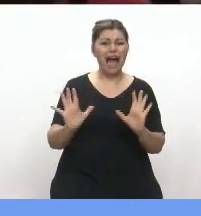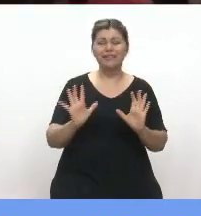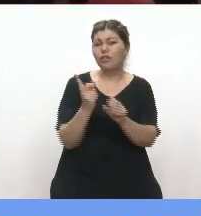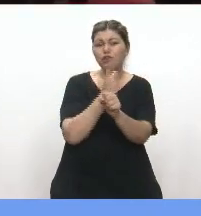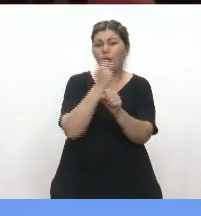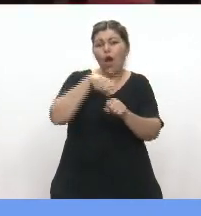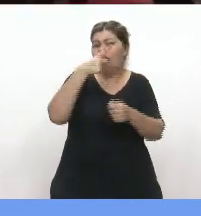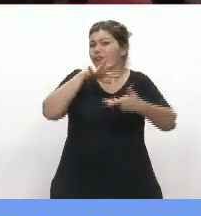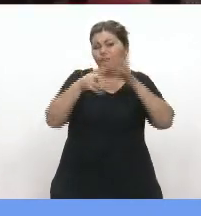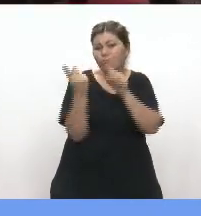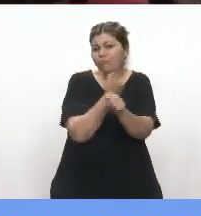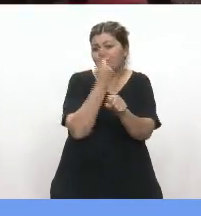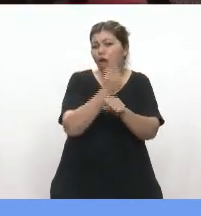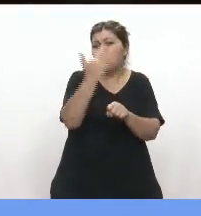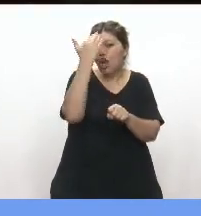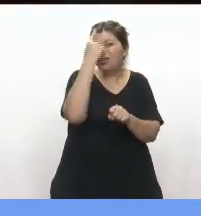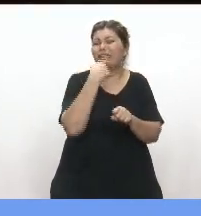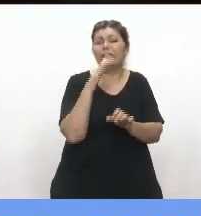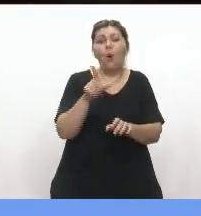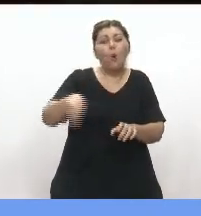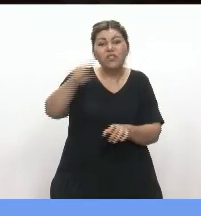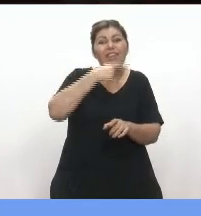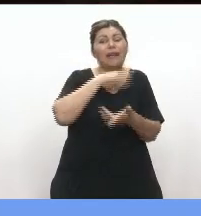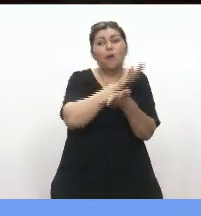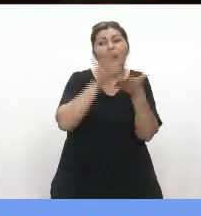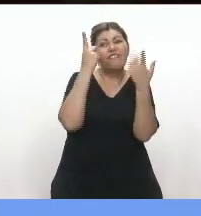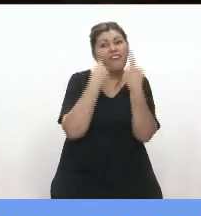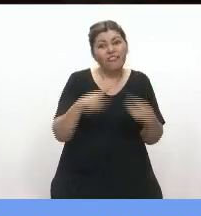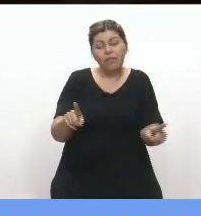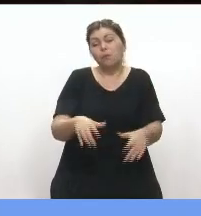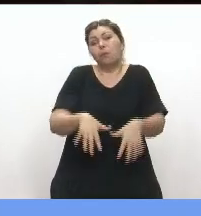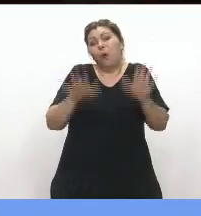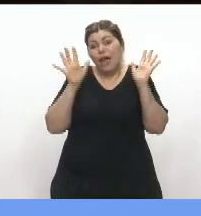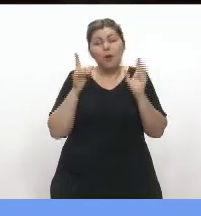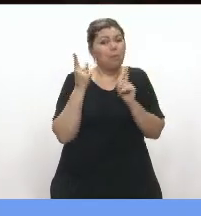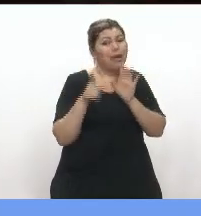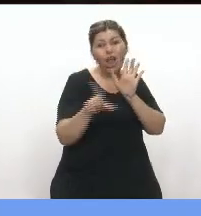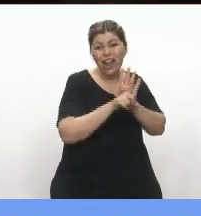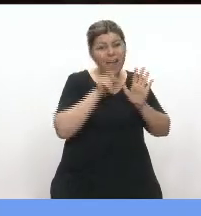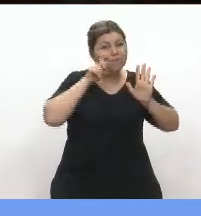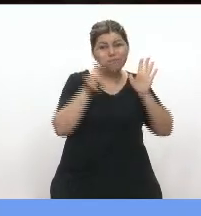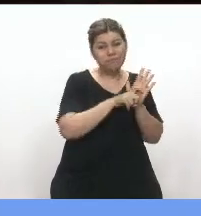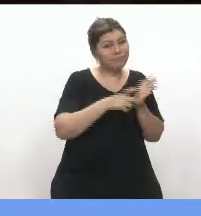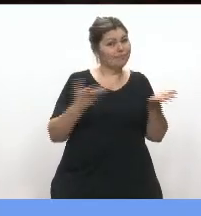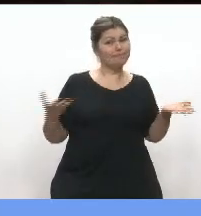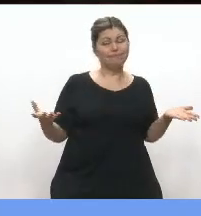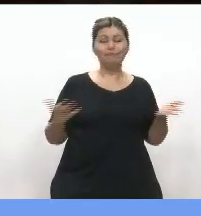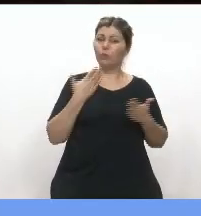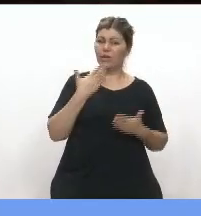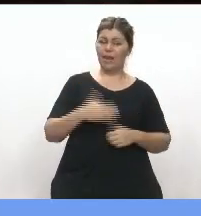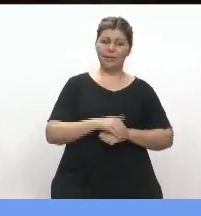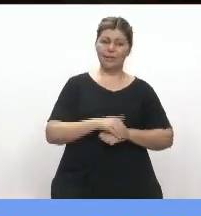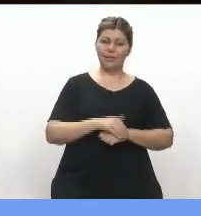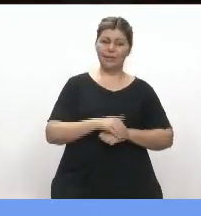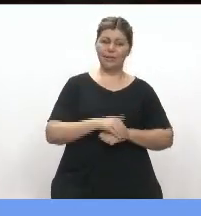de esa manera. Bueno, si quieren inventar algo nuevo y quieren hacerlo, bueno, háganlo, pero está totalmente fuera de la ley eso, Presidenta. Muchas gracias.